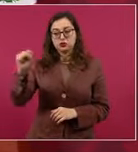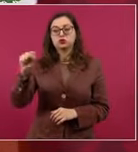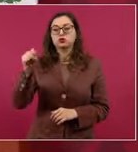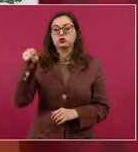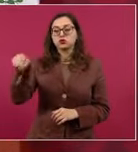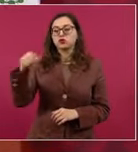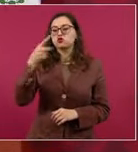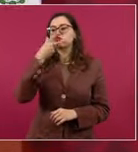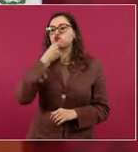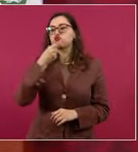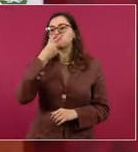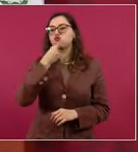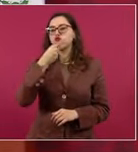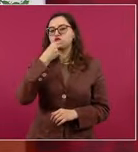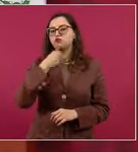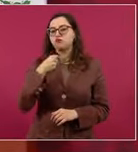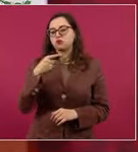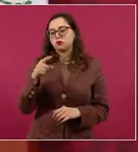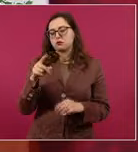a un Beltrán.